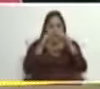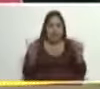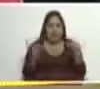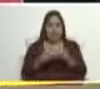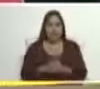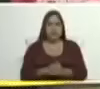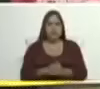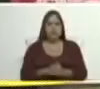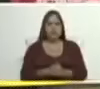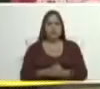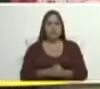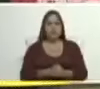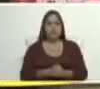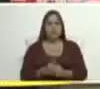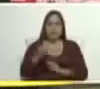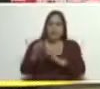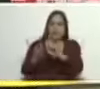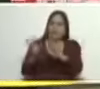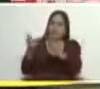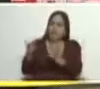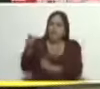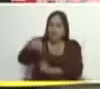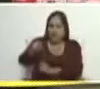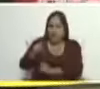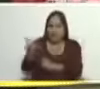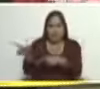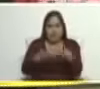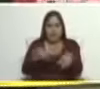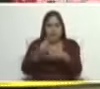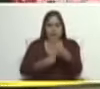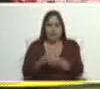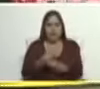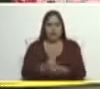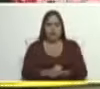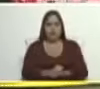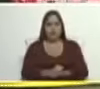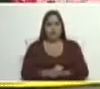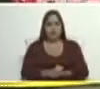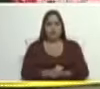Y bueno, les preguntó cuántos están dispuestos a hacerlo.